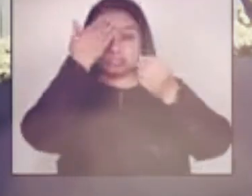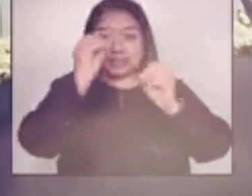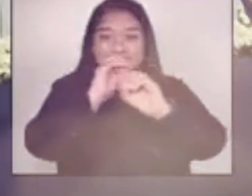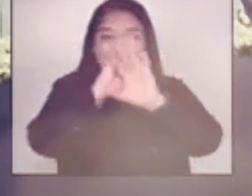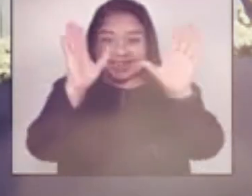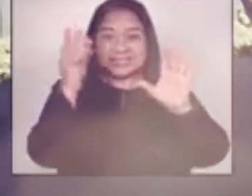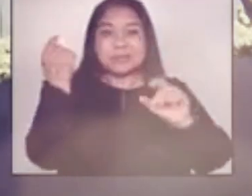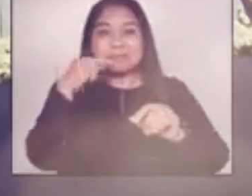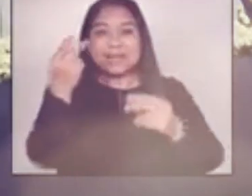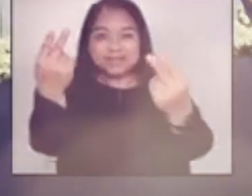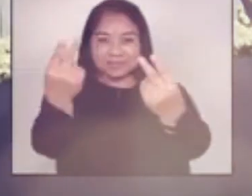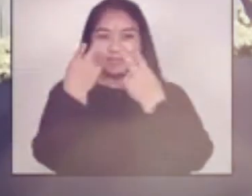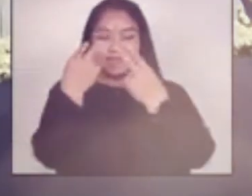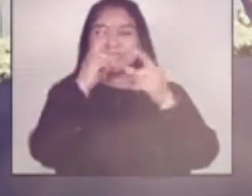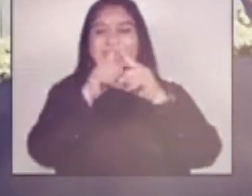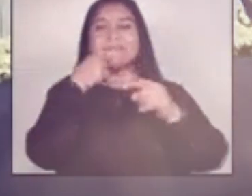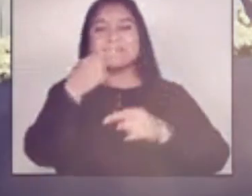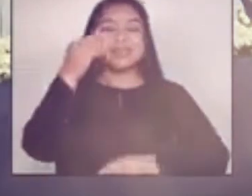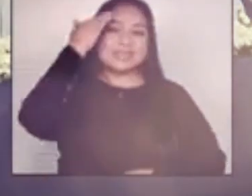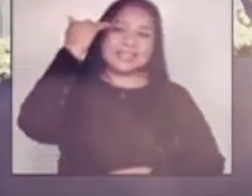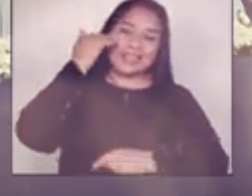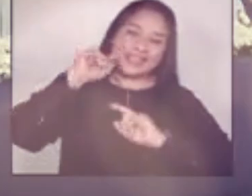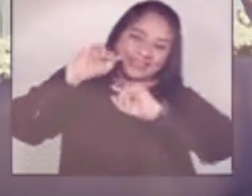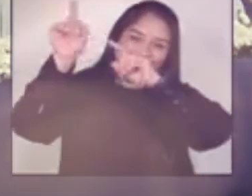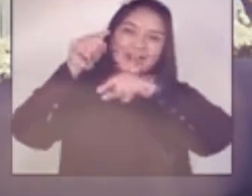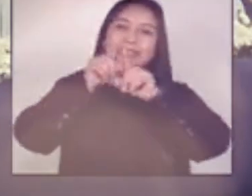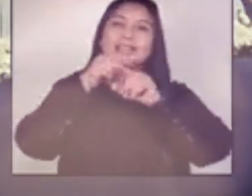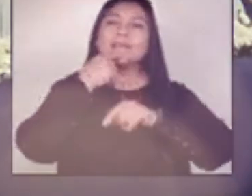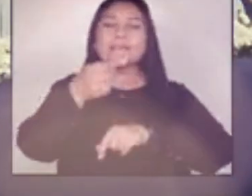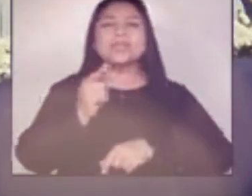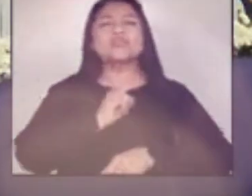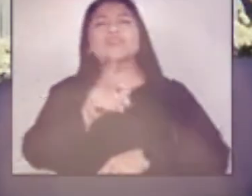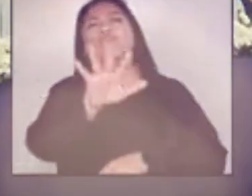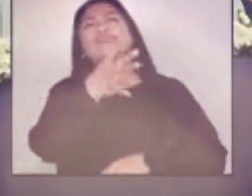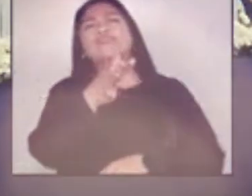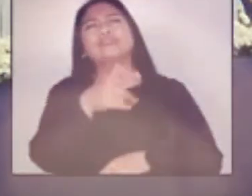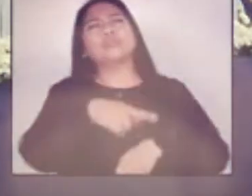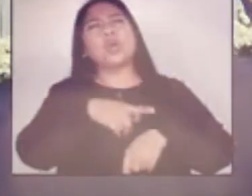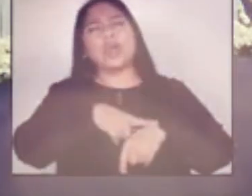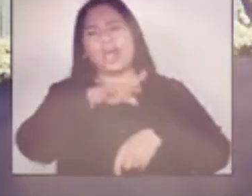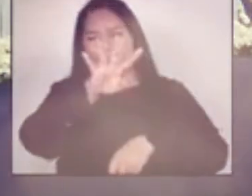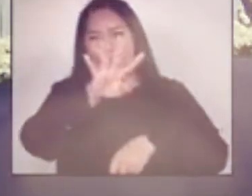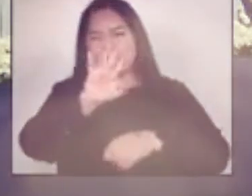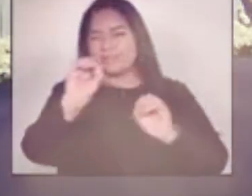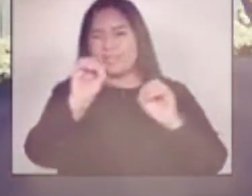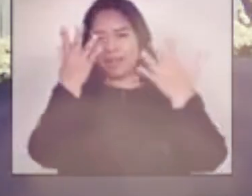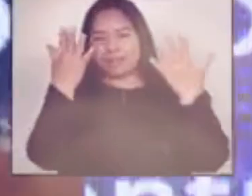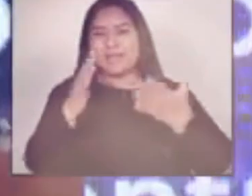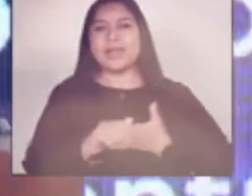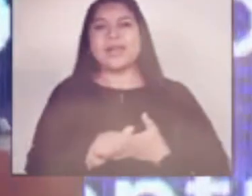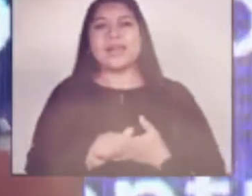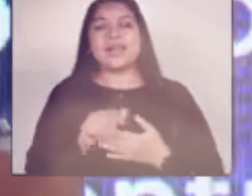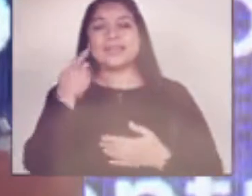para quienes nos observan desde la República de Corea, en donde son aproximadamente las 4 de la mañana